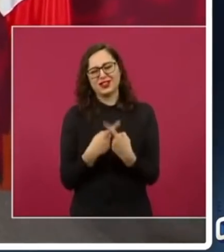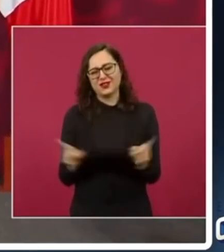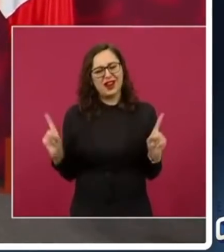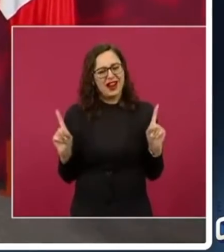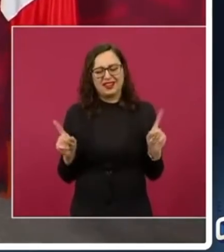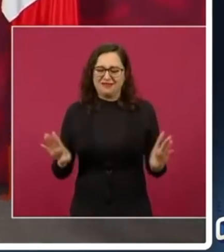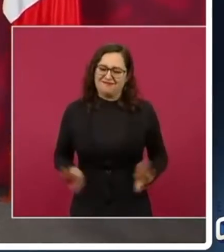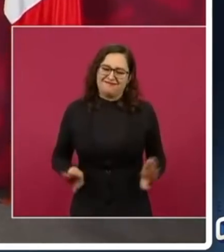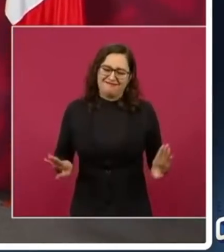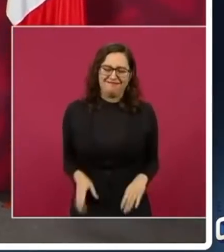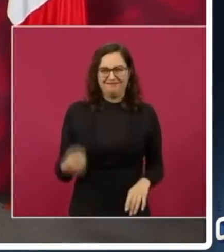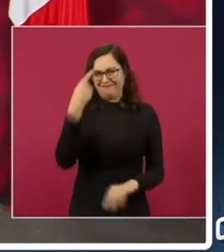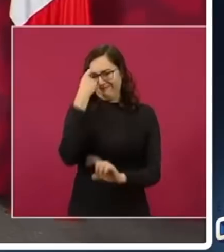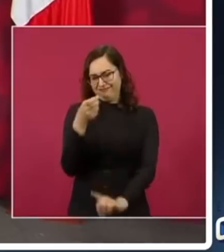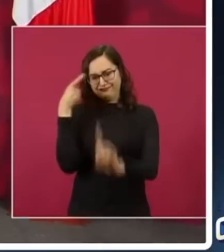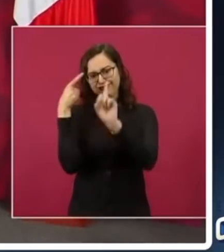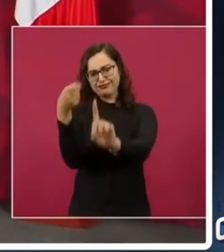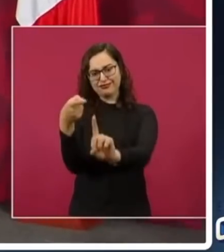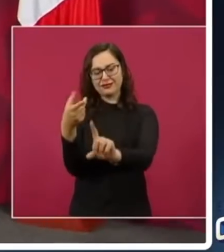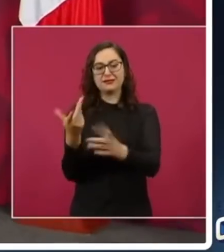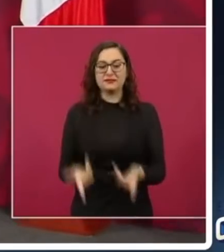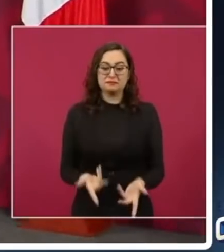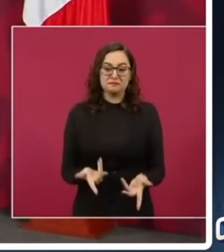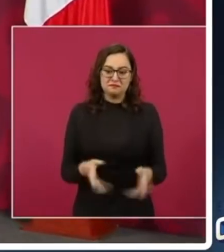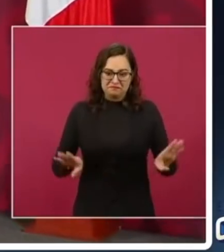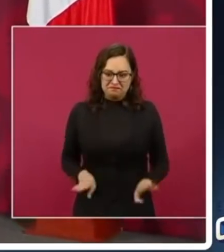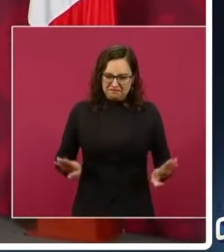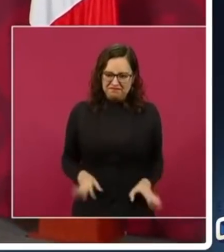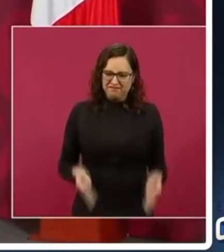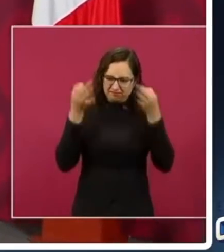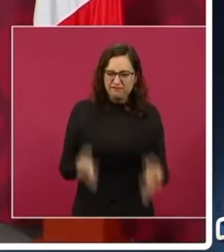Tenemos principios, tenemos ideales, somos demócratas.